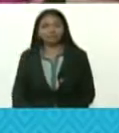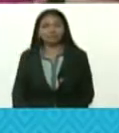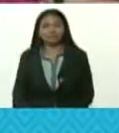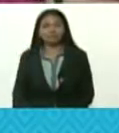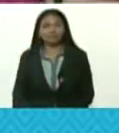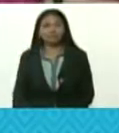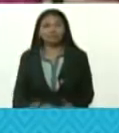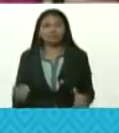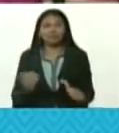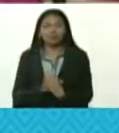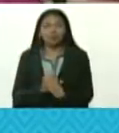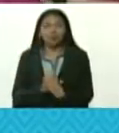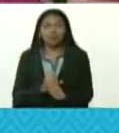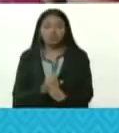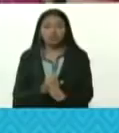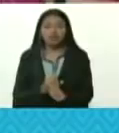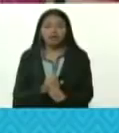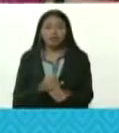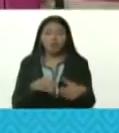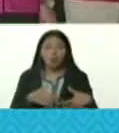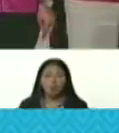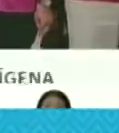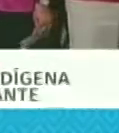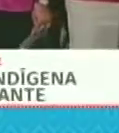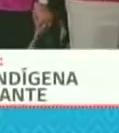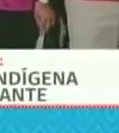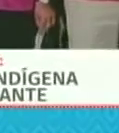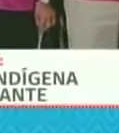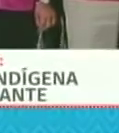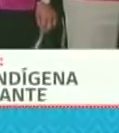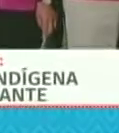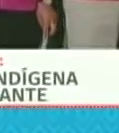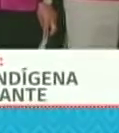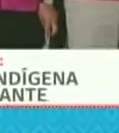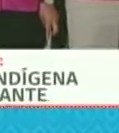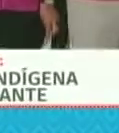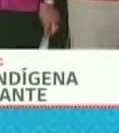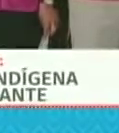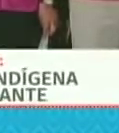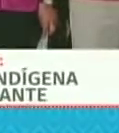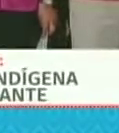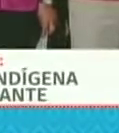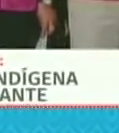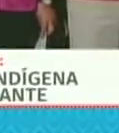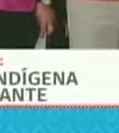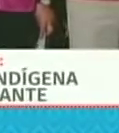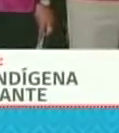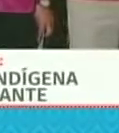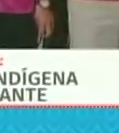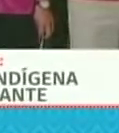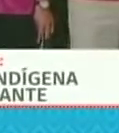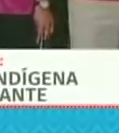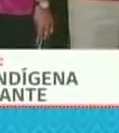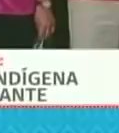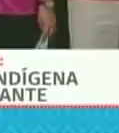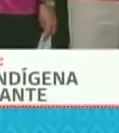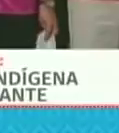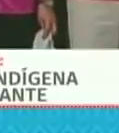se encuentra en Guayana dirigiendo un congreso de trabajadores del